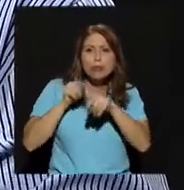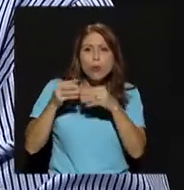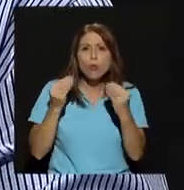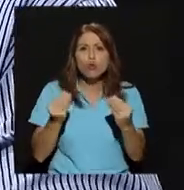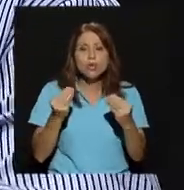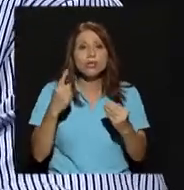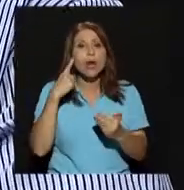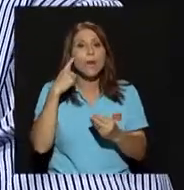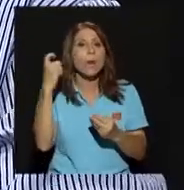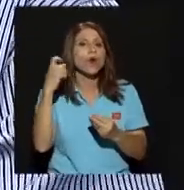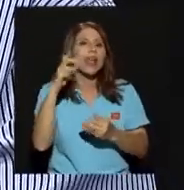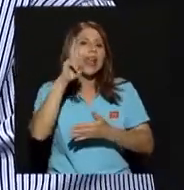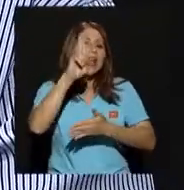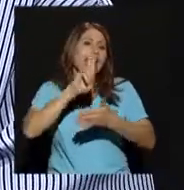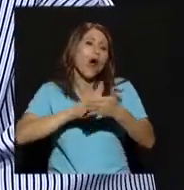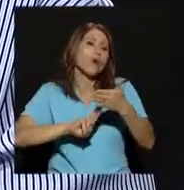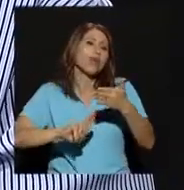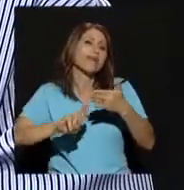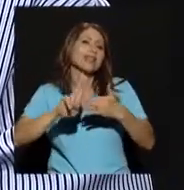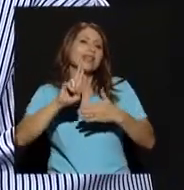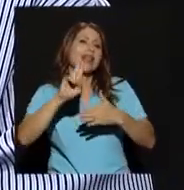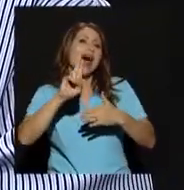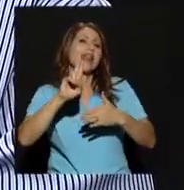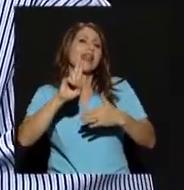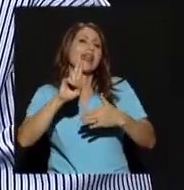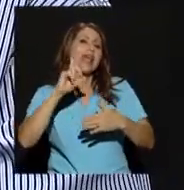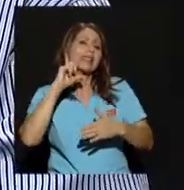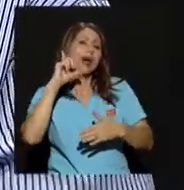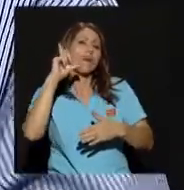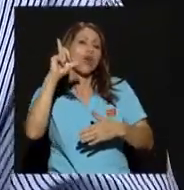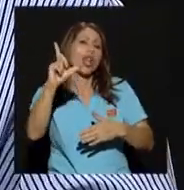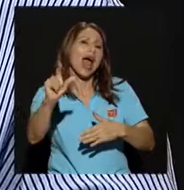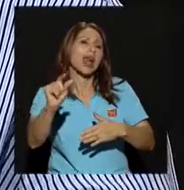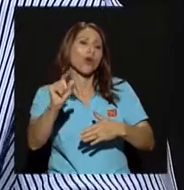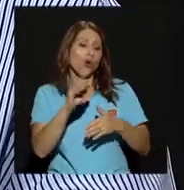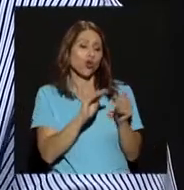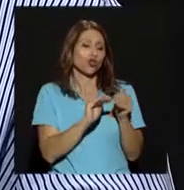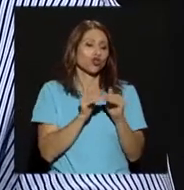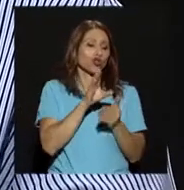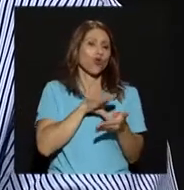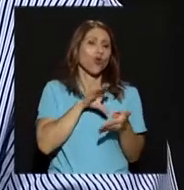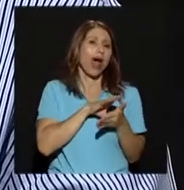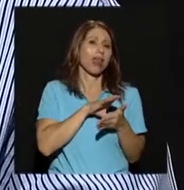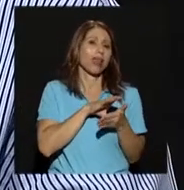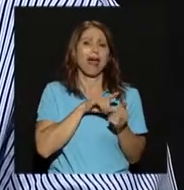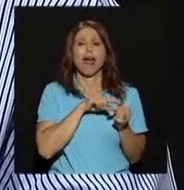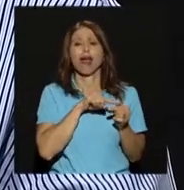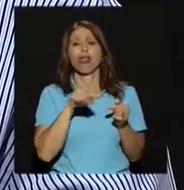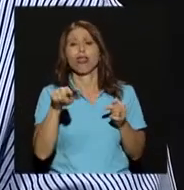está muy largo de la ciudad, ¿verdad? Claro. Y entonces